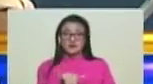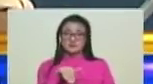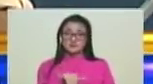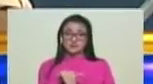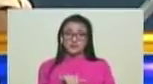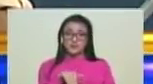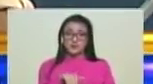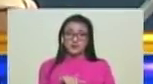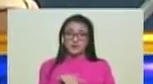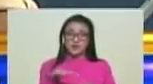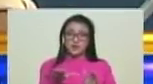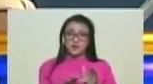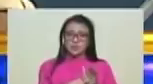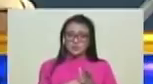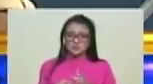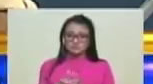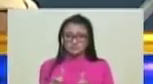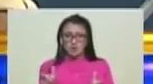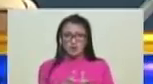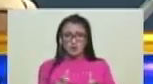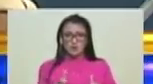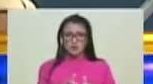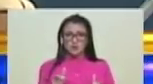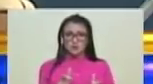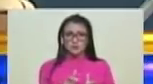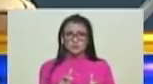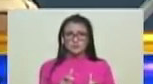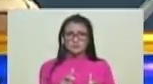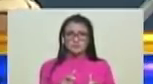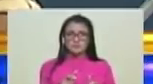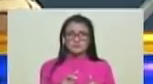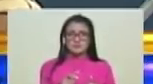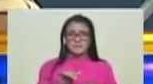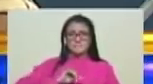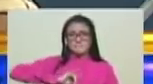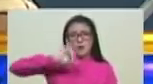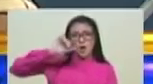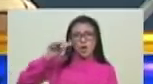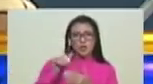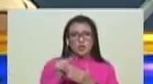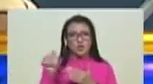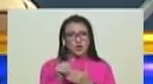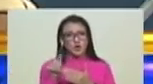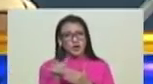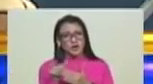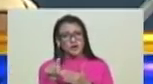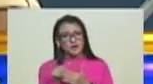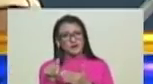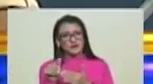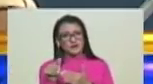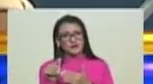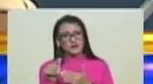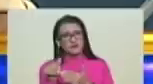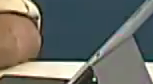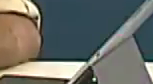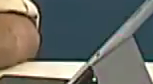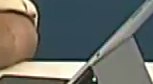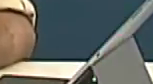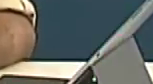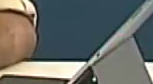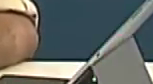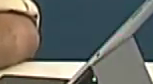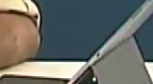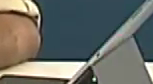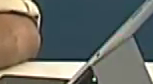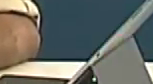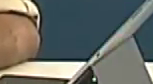a robarse más el papel moneda de lo que lo venían haciendo, iban a disparar el dólar criminal como lo dispararon en efecto, iban a ocultar los productos de primera necesidad